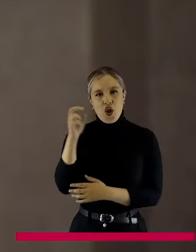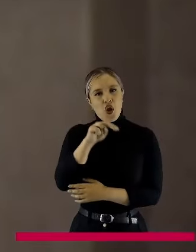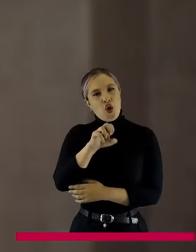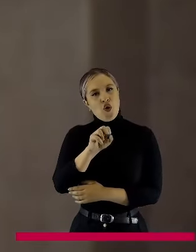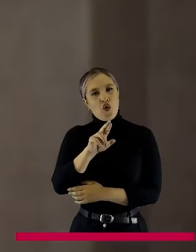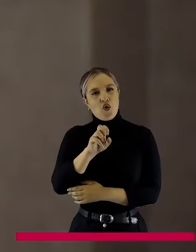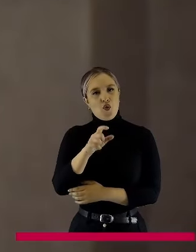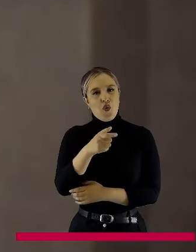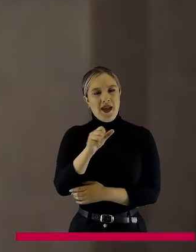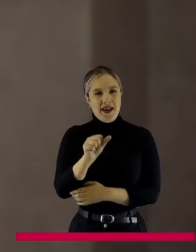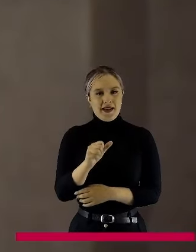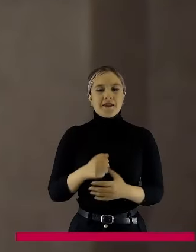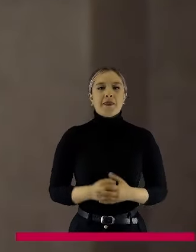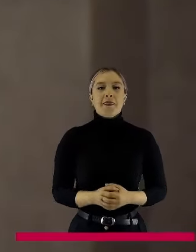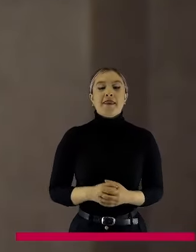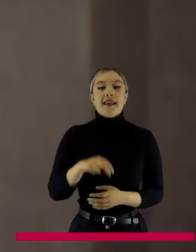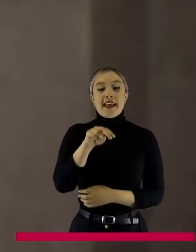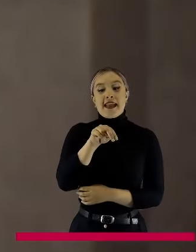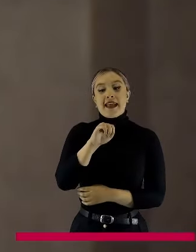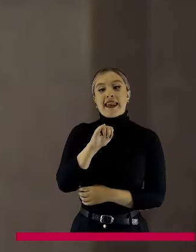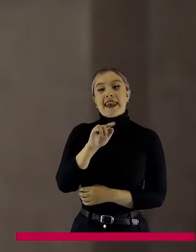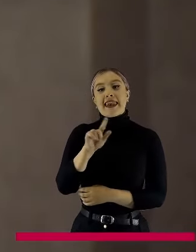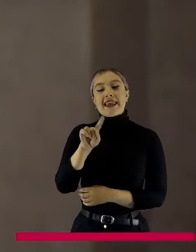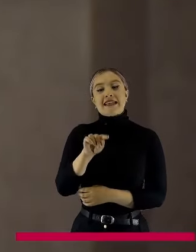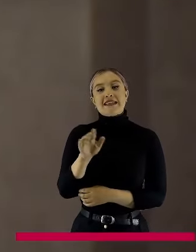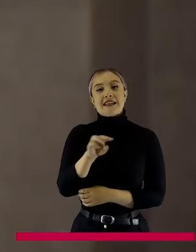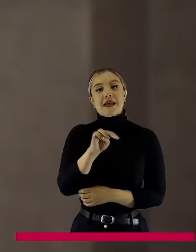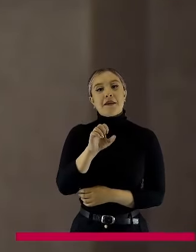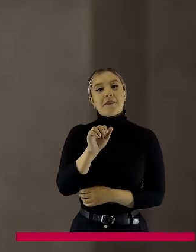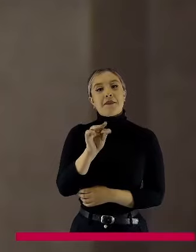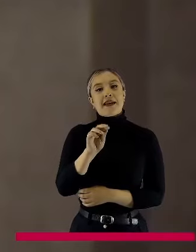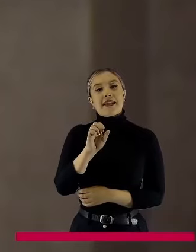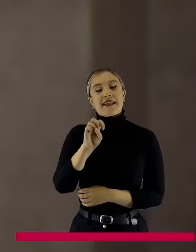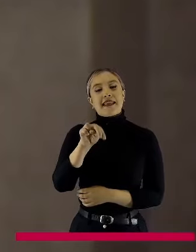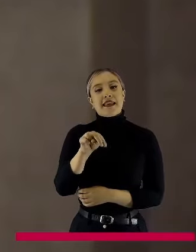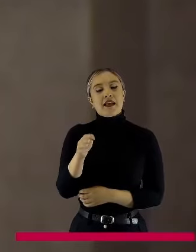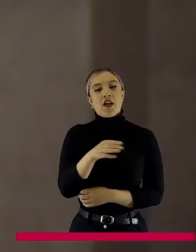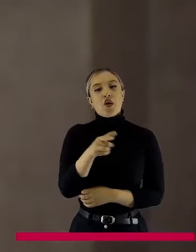Noruega, Nils Martin Gunnet,